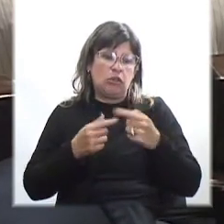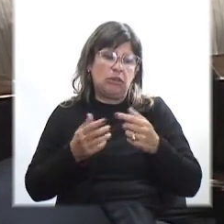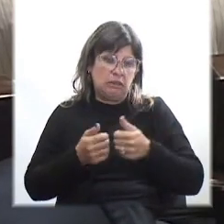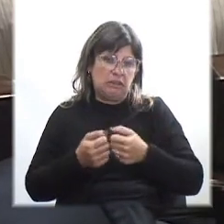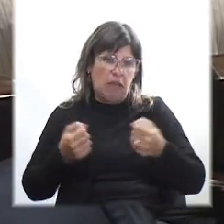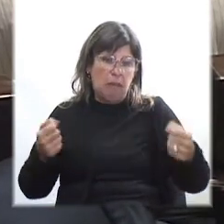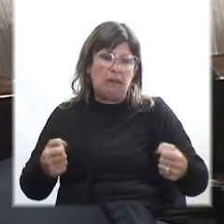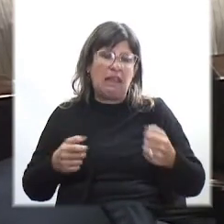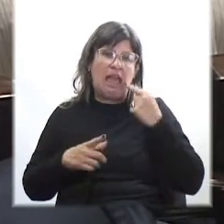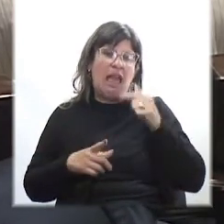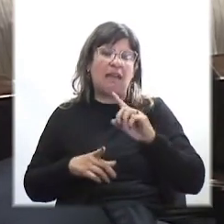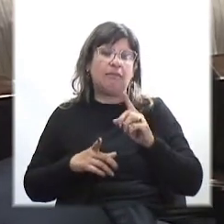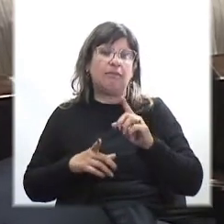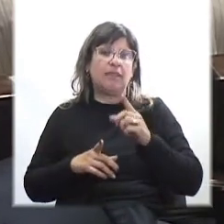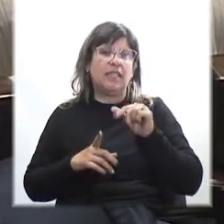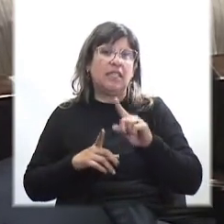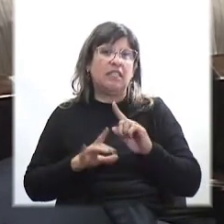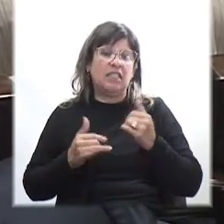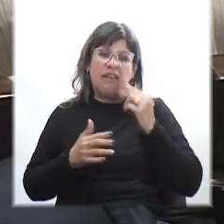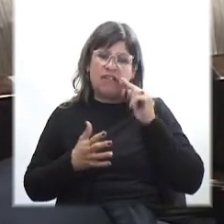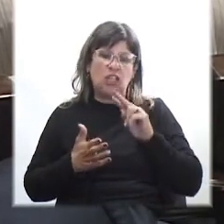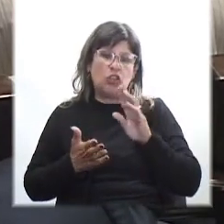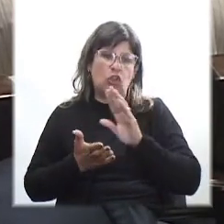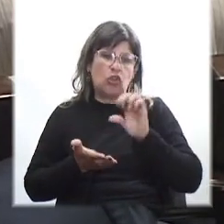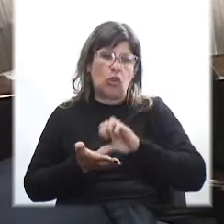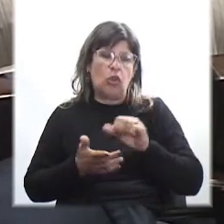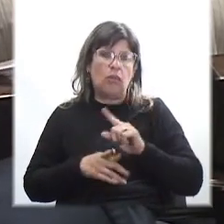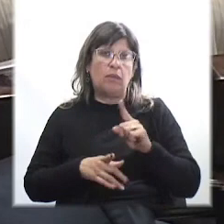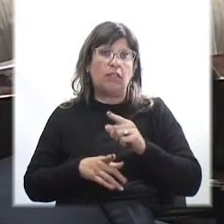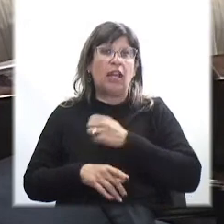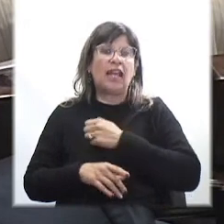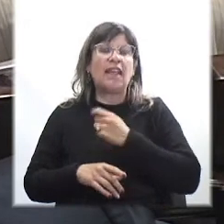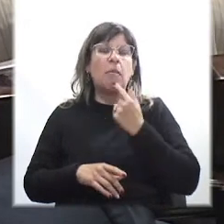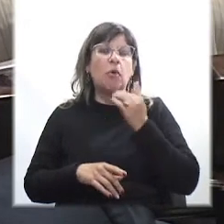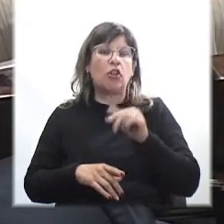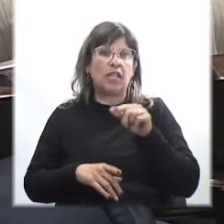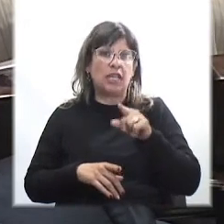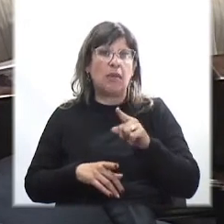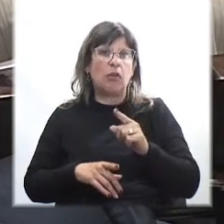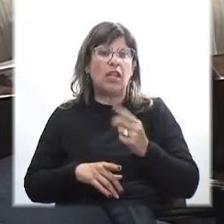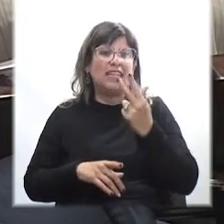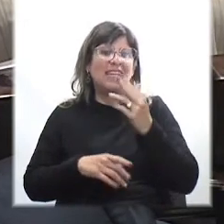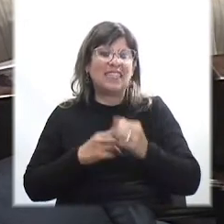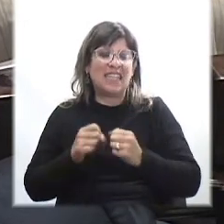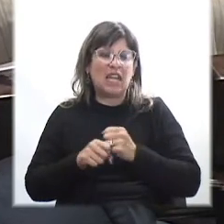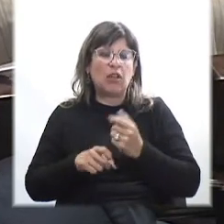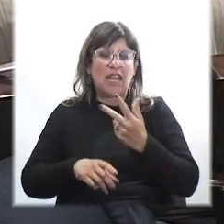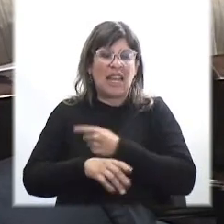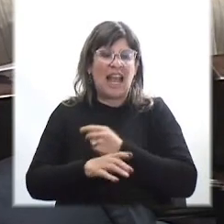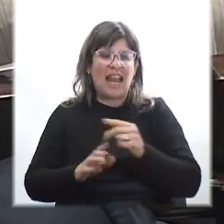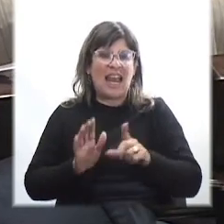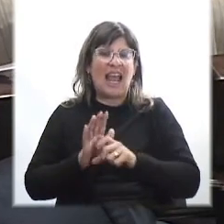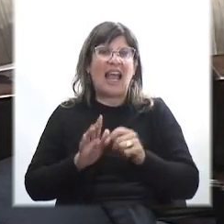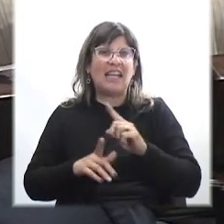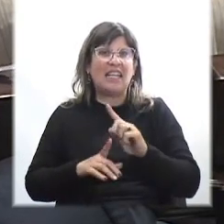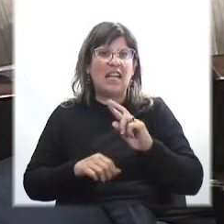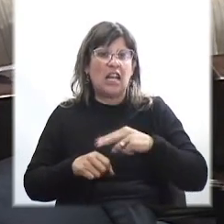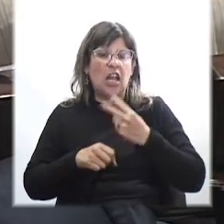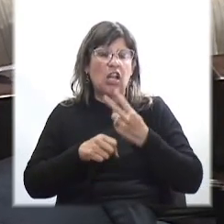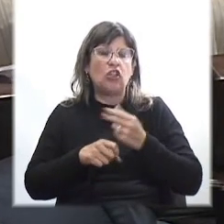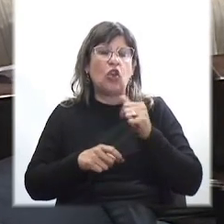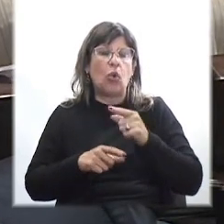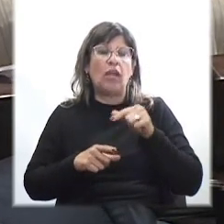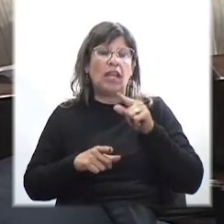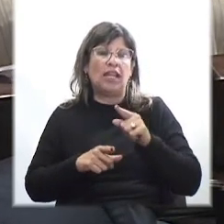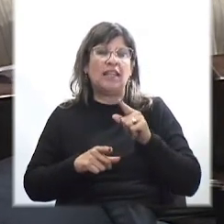ha visto en todos los países donde se ha legalizado. En Canadá, por ejemplo, en apenas 3 años de eutanasia legal, se ha doblado el número